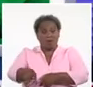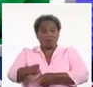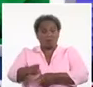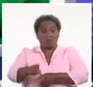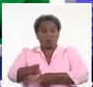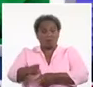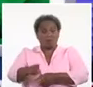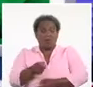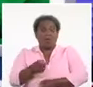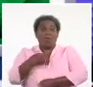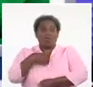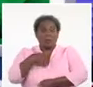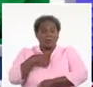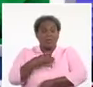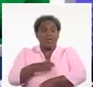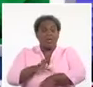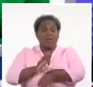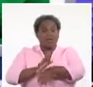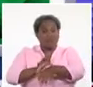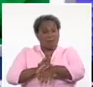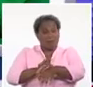unos antecedentes de enfermedades.